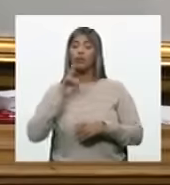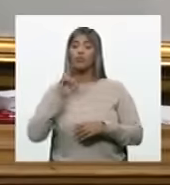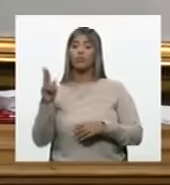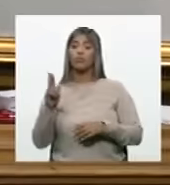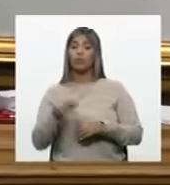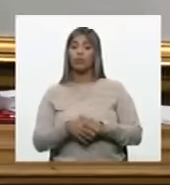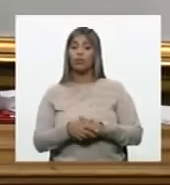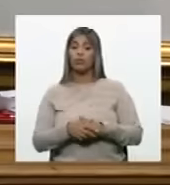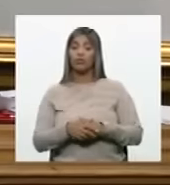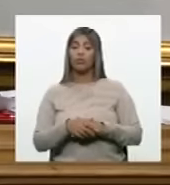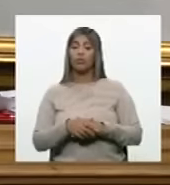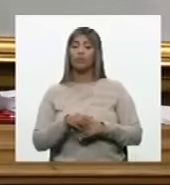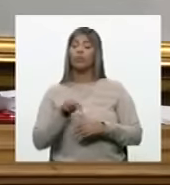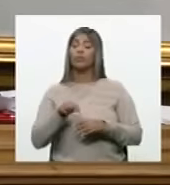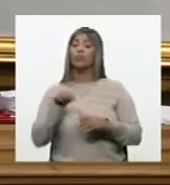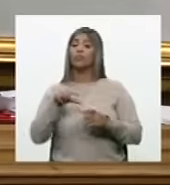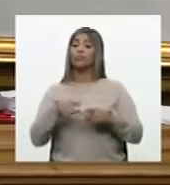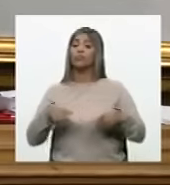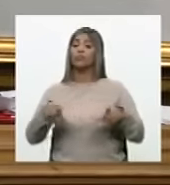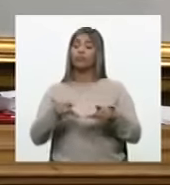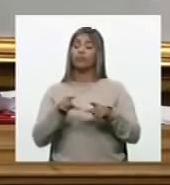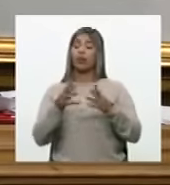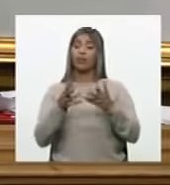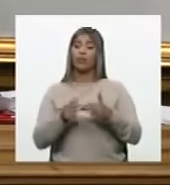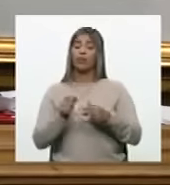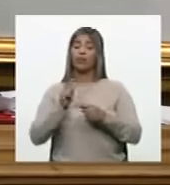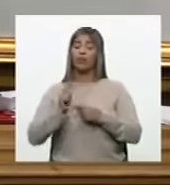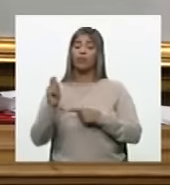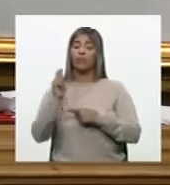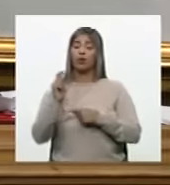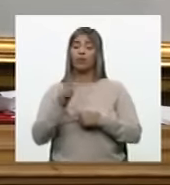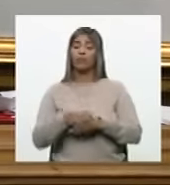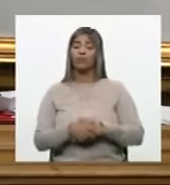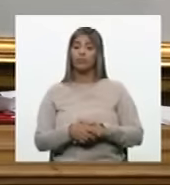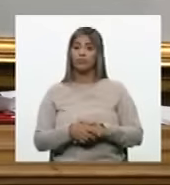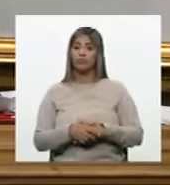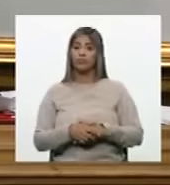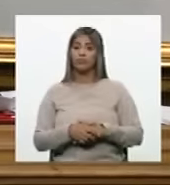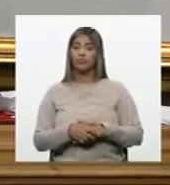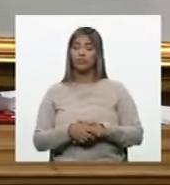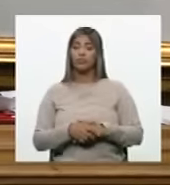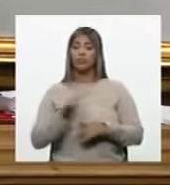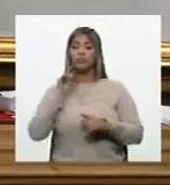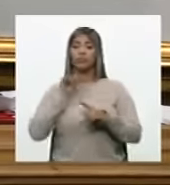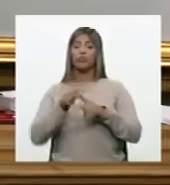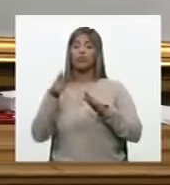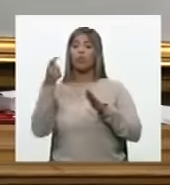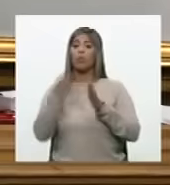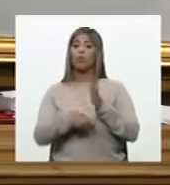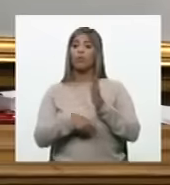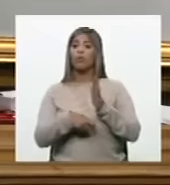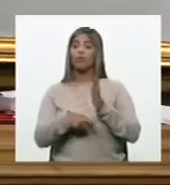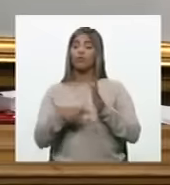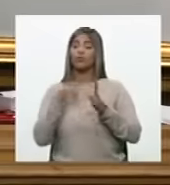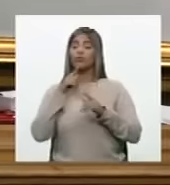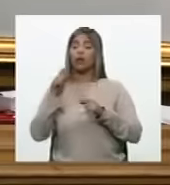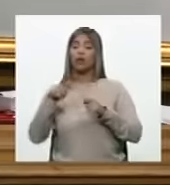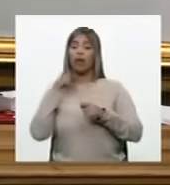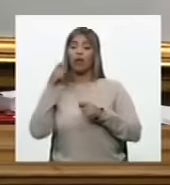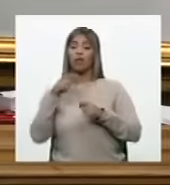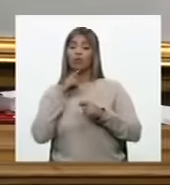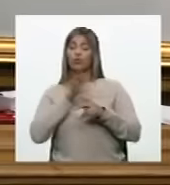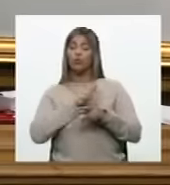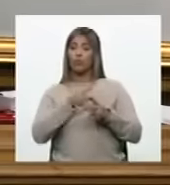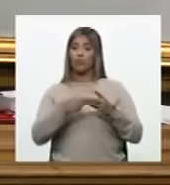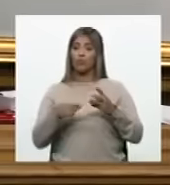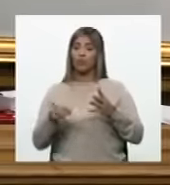República ante la Sala Política Administrativa del Tribunal Supremo de Justicia a los fines de pedir la prohibición de enajenar y gravar de los